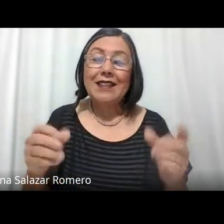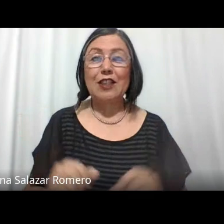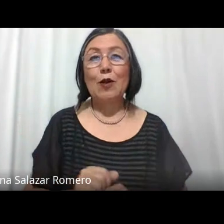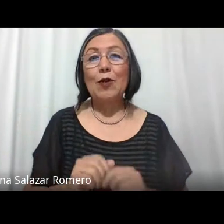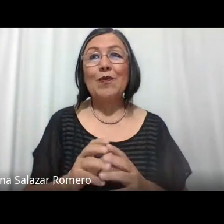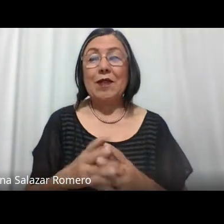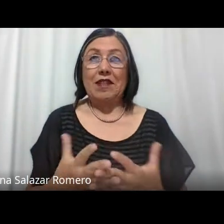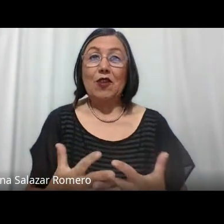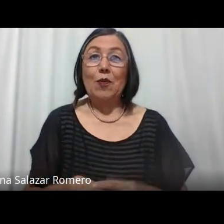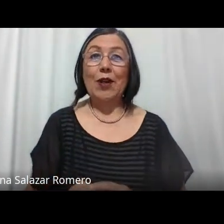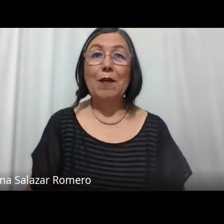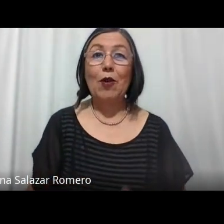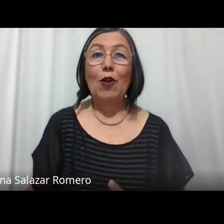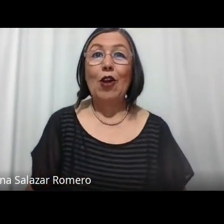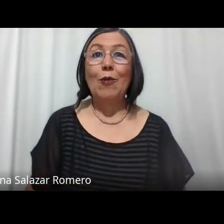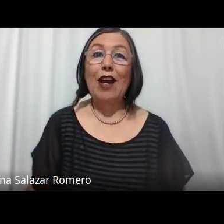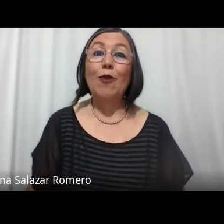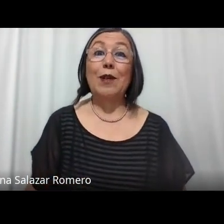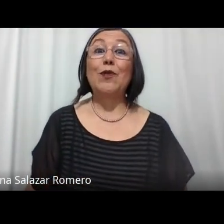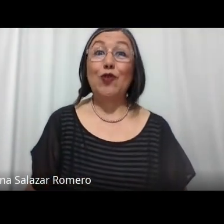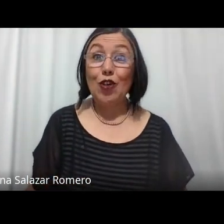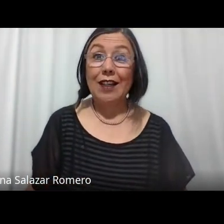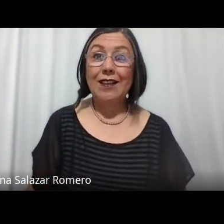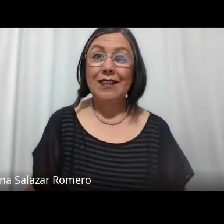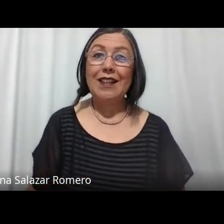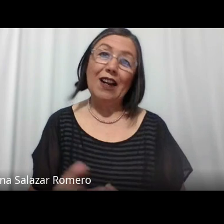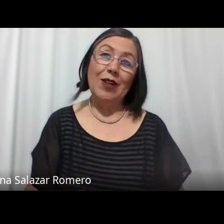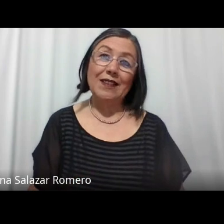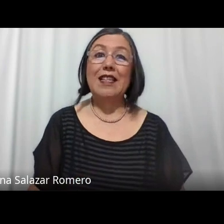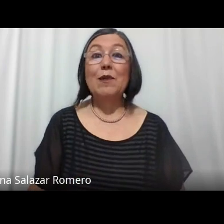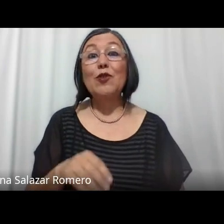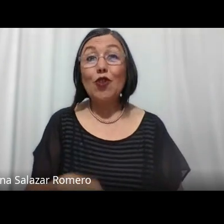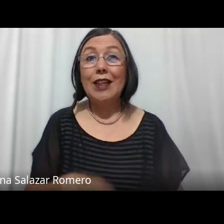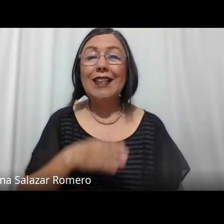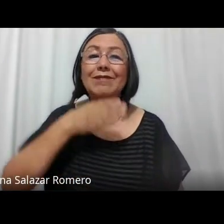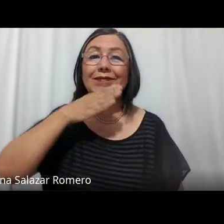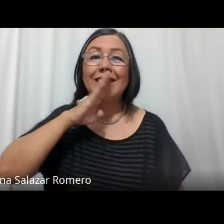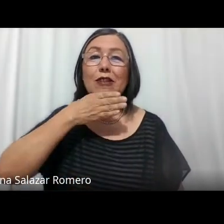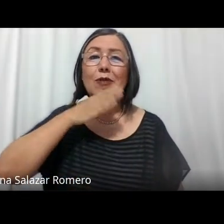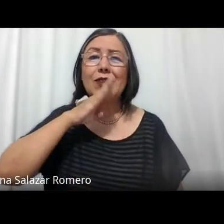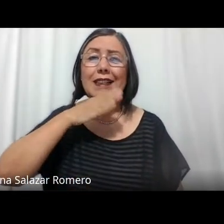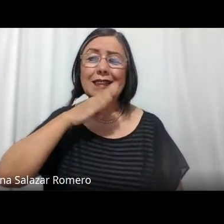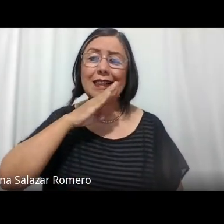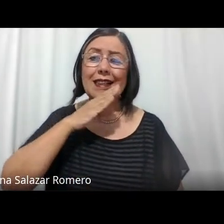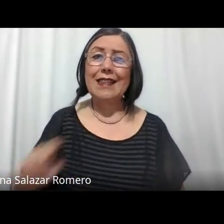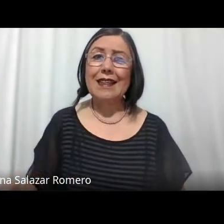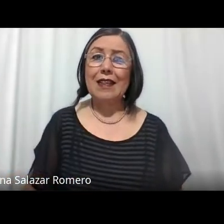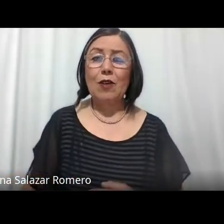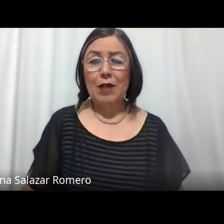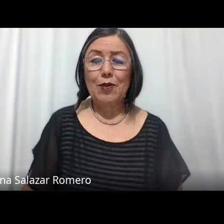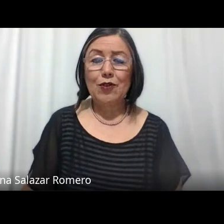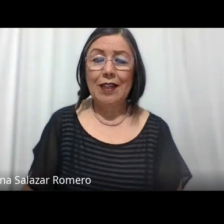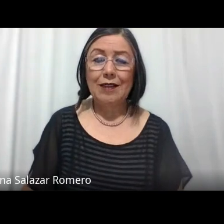variar si yo digo, por ejemplo, voy a comer pozole, ¿sí? Hago la seña de pozole. ¿Y cómo creen que será la seña